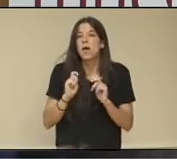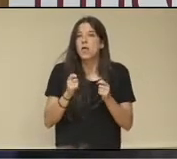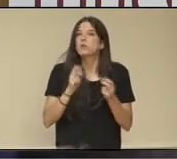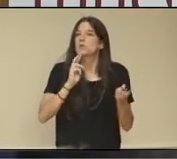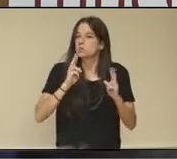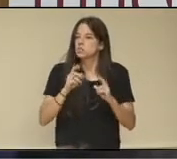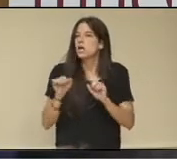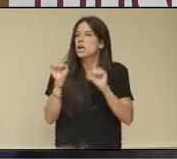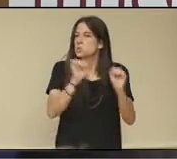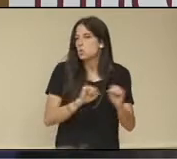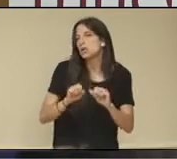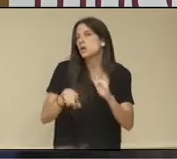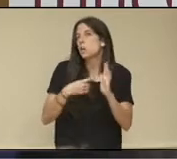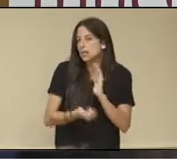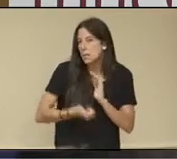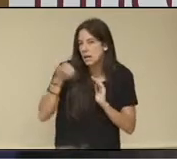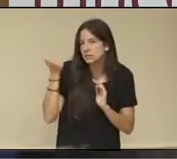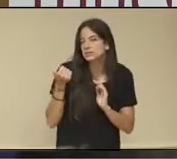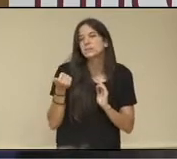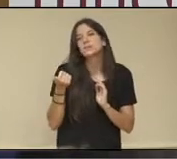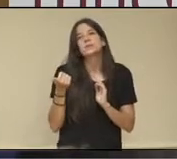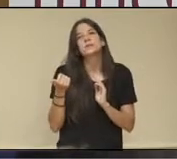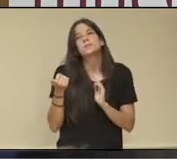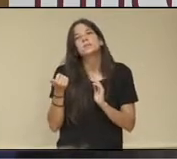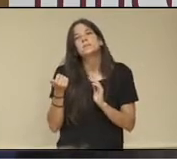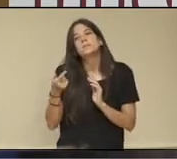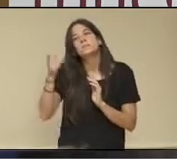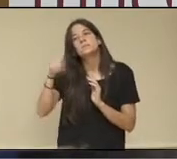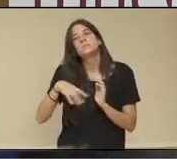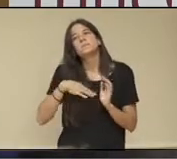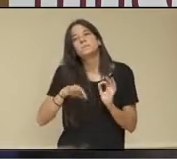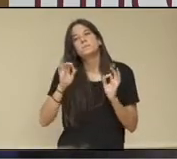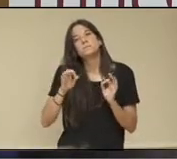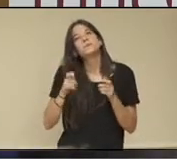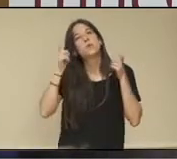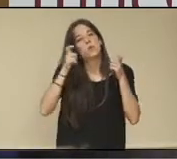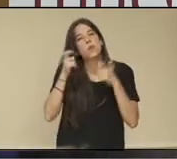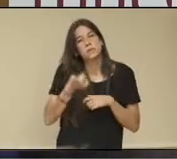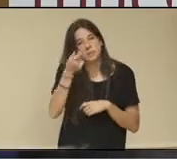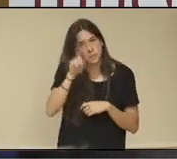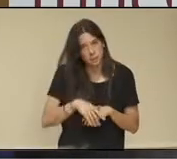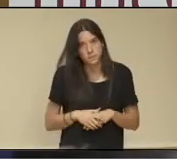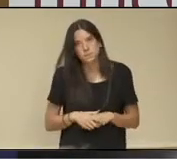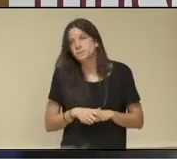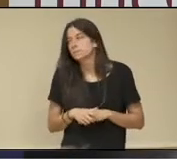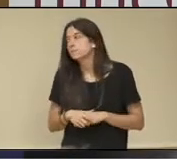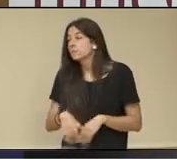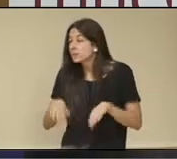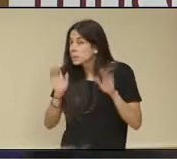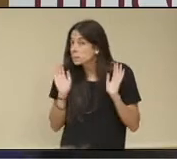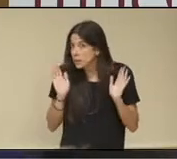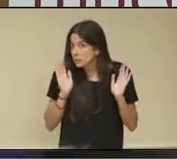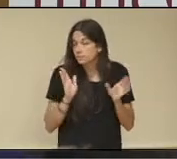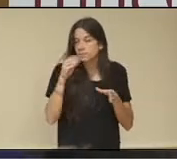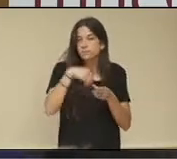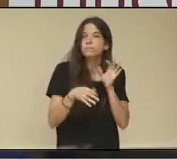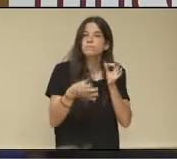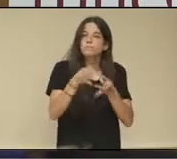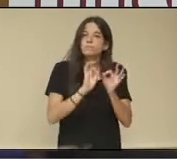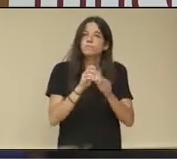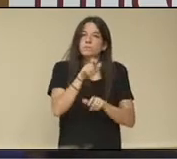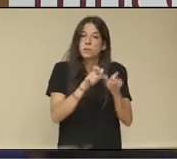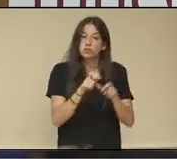inmune más completa, posiblemente también podrían ser más duraderas. Pero en las células del